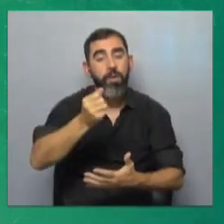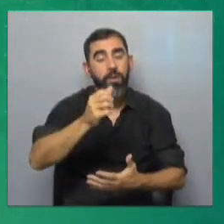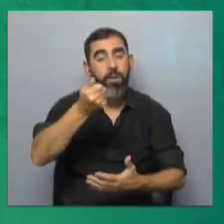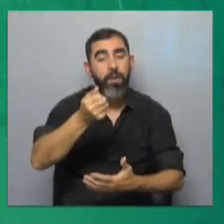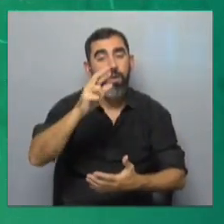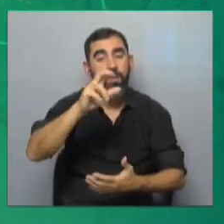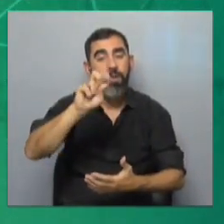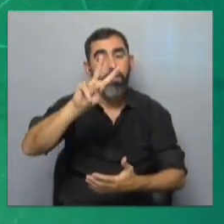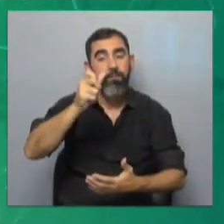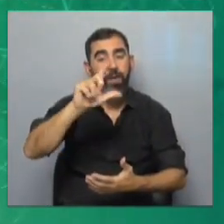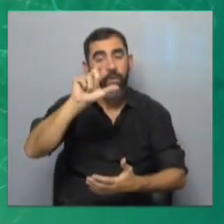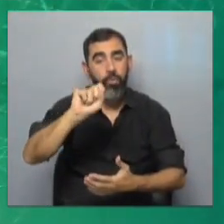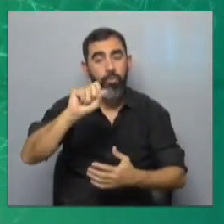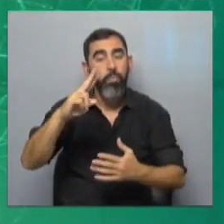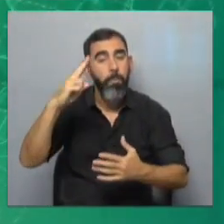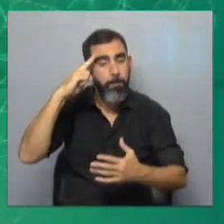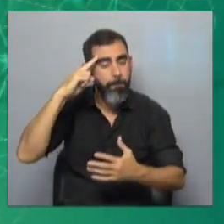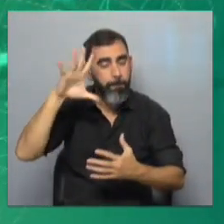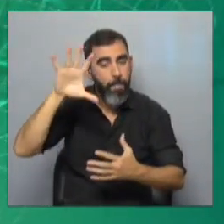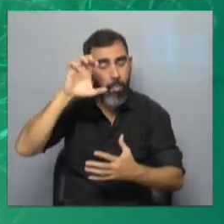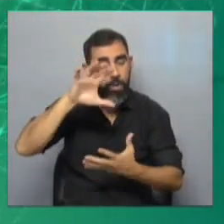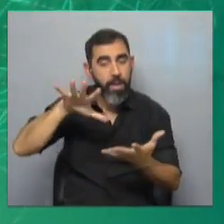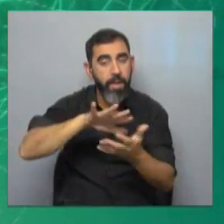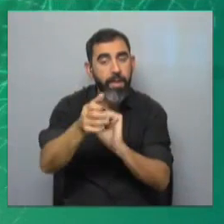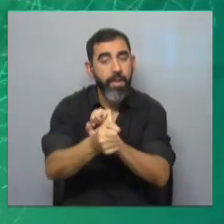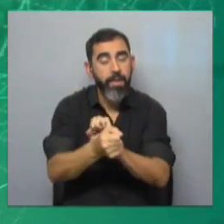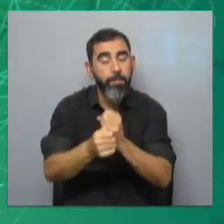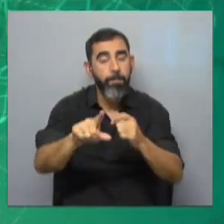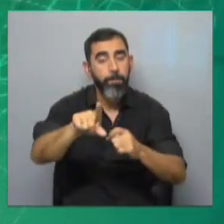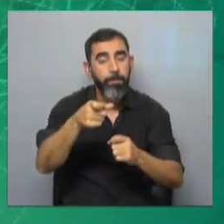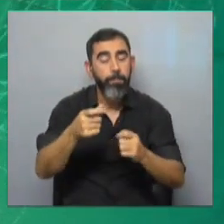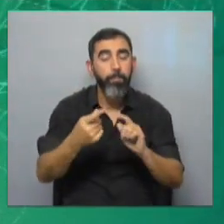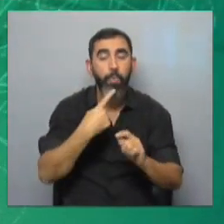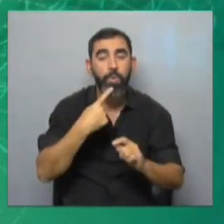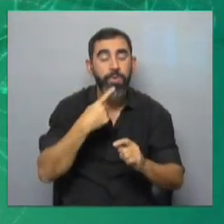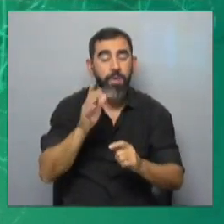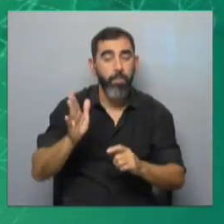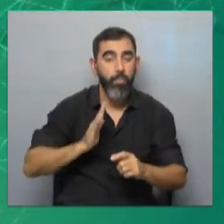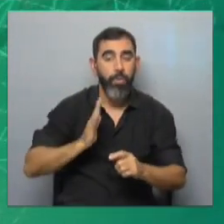de memorial de expresas políticas. ¿Cómo estás, Eduardo? Buen mediodía para ti. Bienvenido. Adelante.